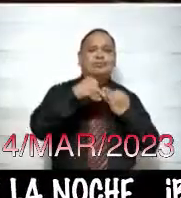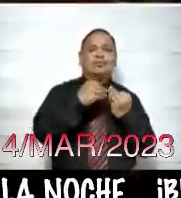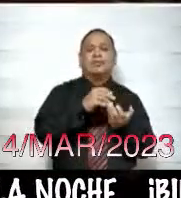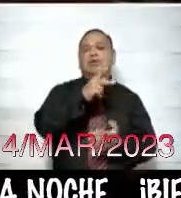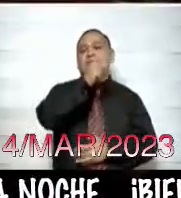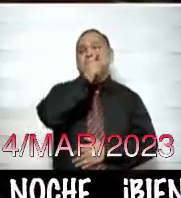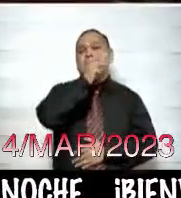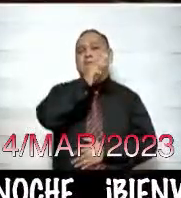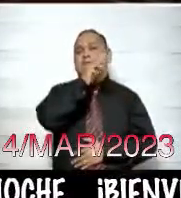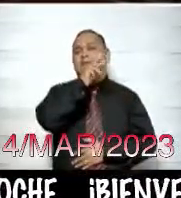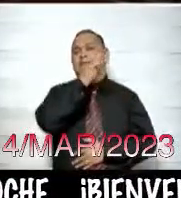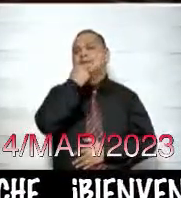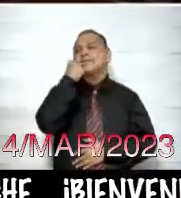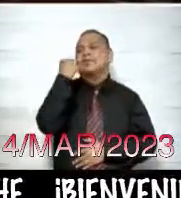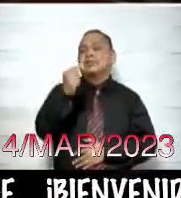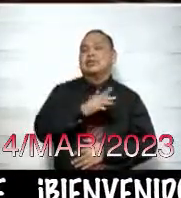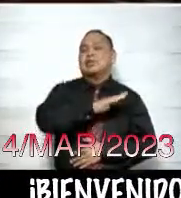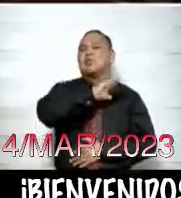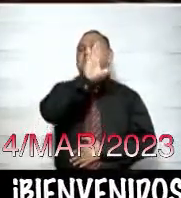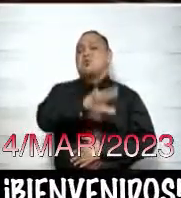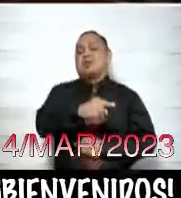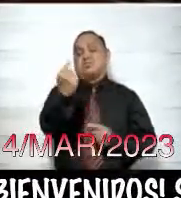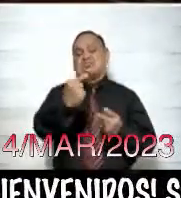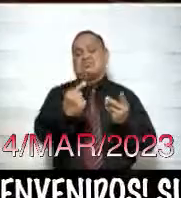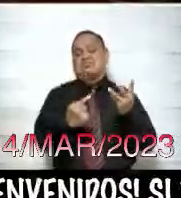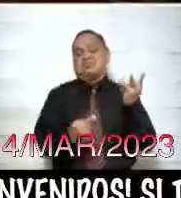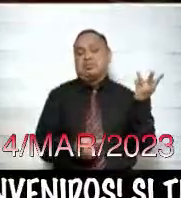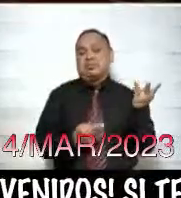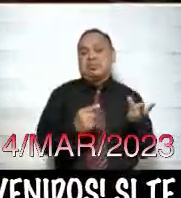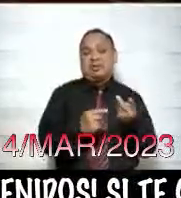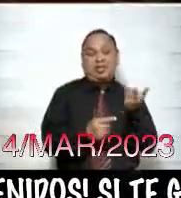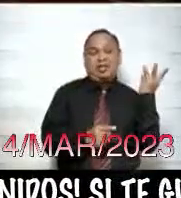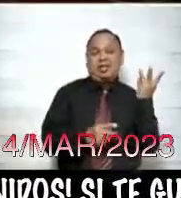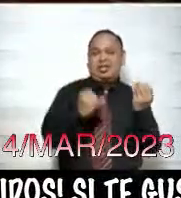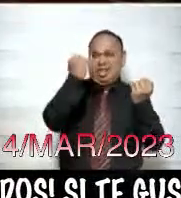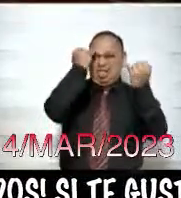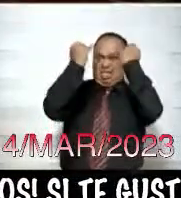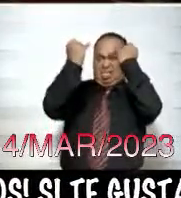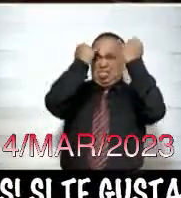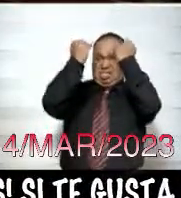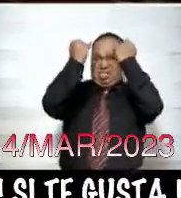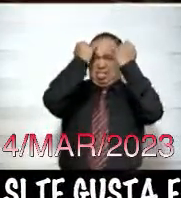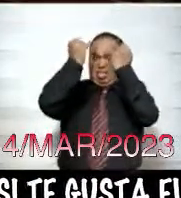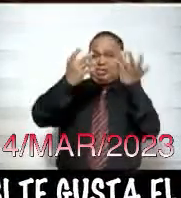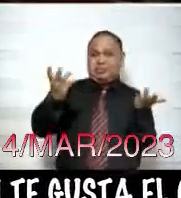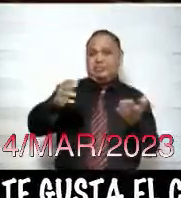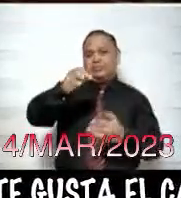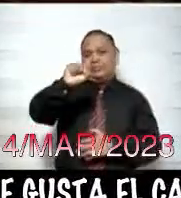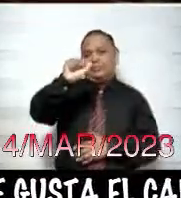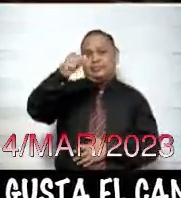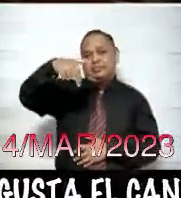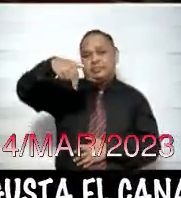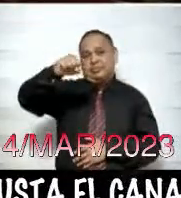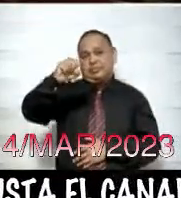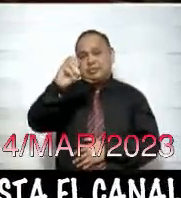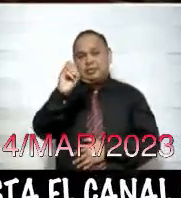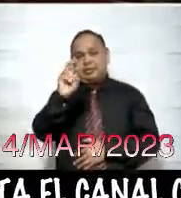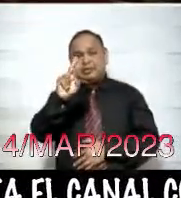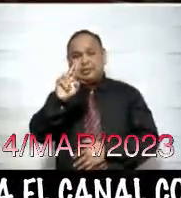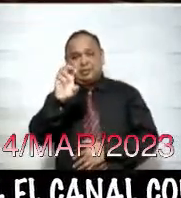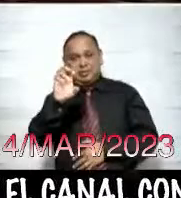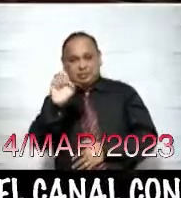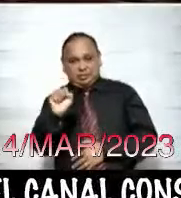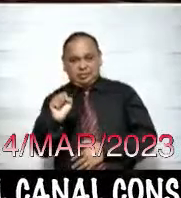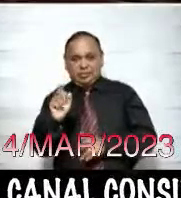no sé de dónde me van a sacar más muertos, porque hasta eso se andan inventando. Entonces, pues pueden encontrar a todos los asesores que sean de Campeche y me los ponen en el mismo